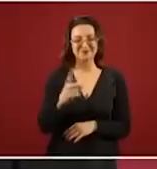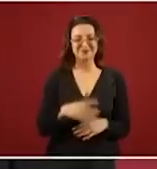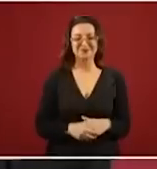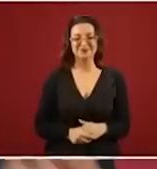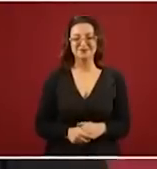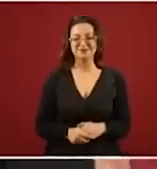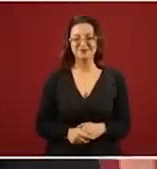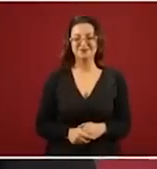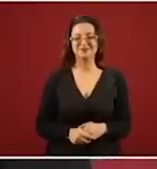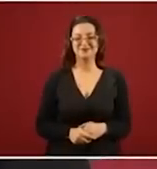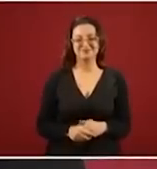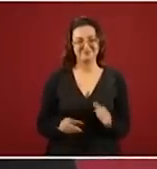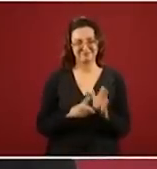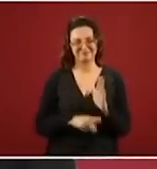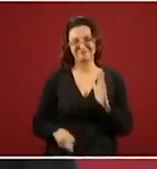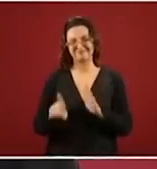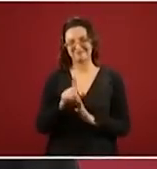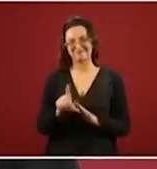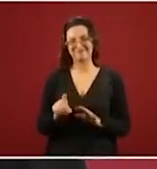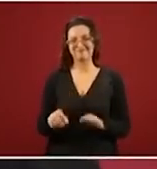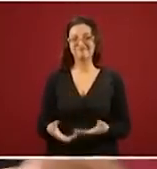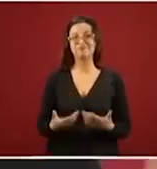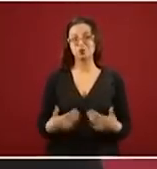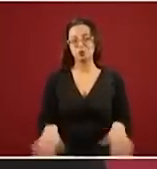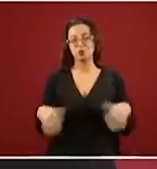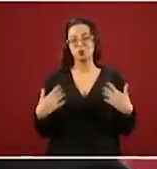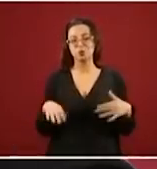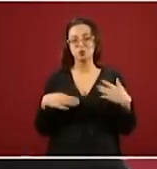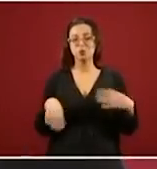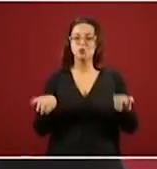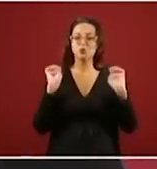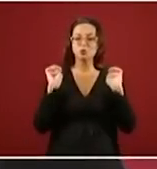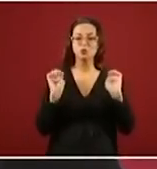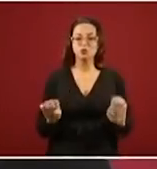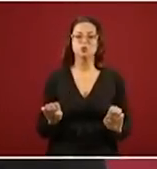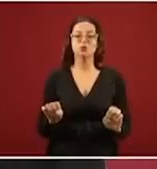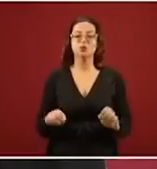bueno bien montados elegantes